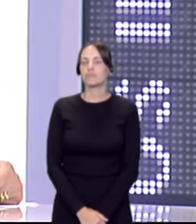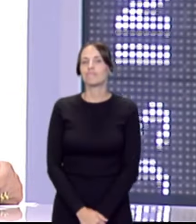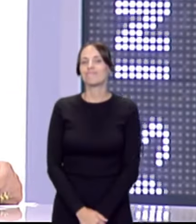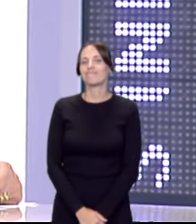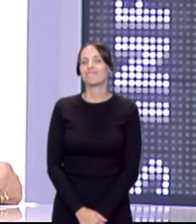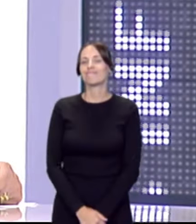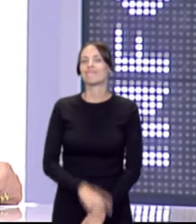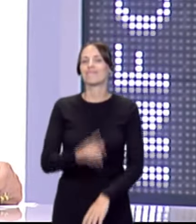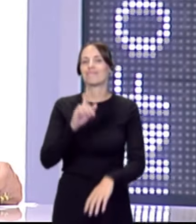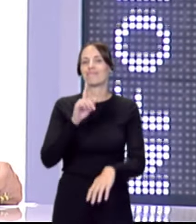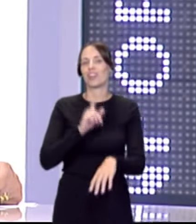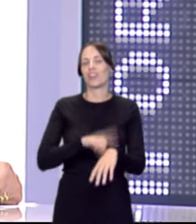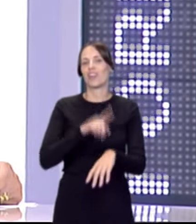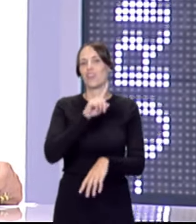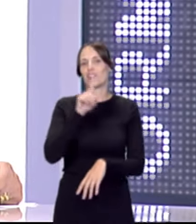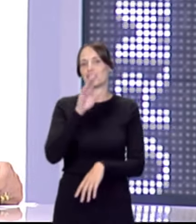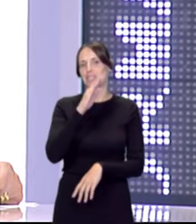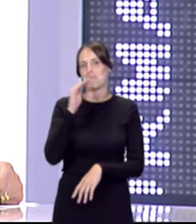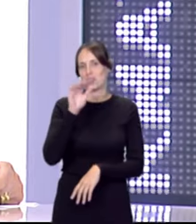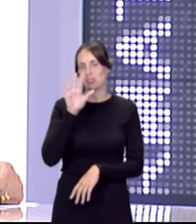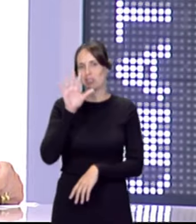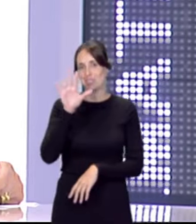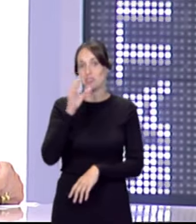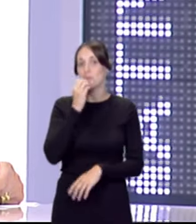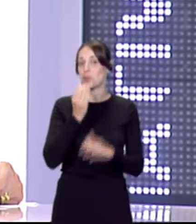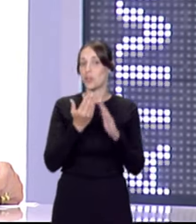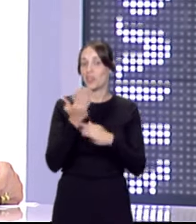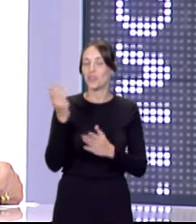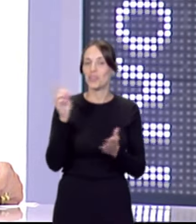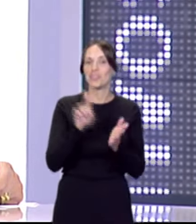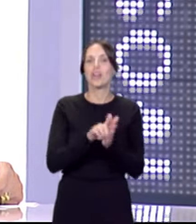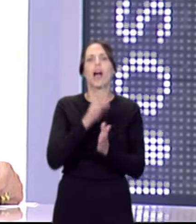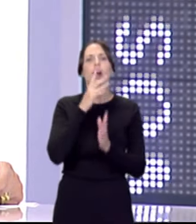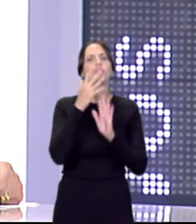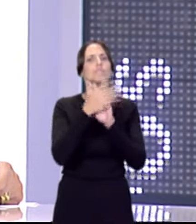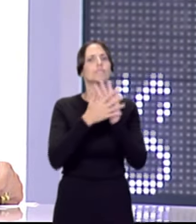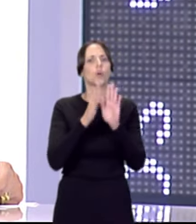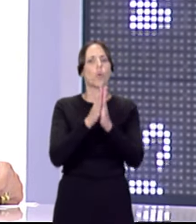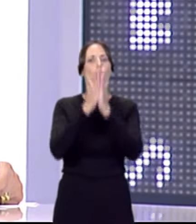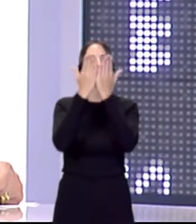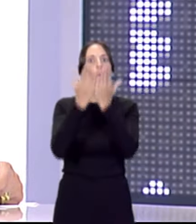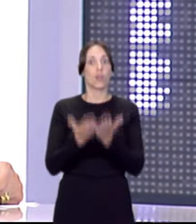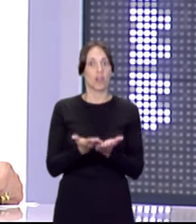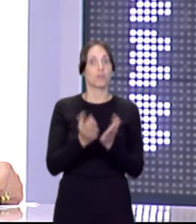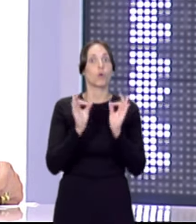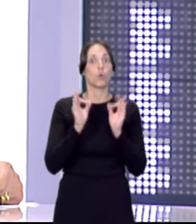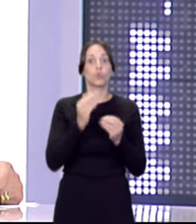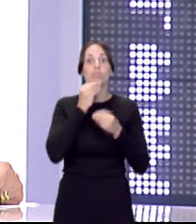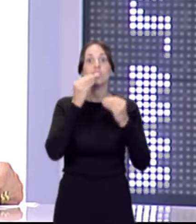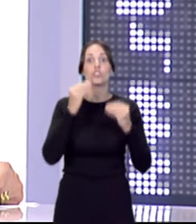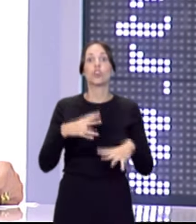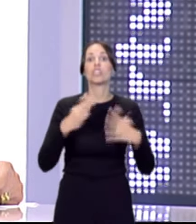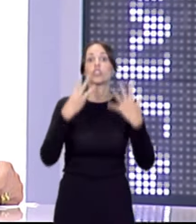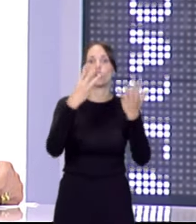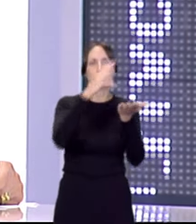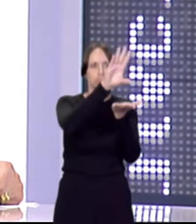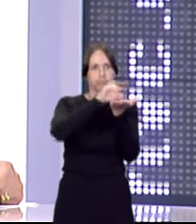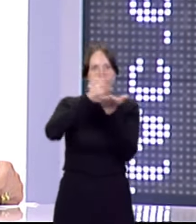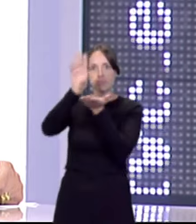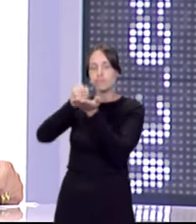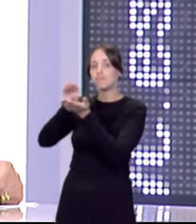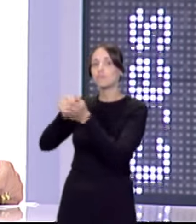Ya a las 10 y 52 minutos de la mañana. Buenos días, Canarias, de nuevo. Vamos a hablar ahora de un libro que recoge 8 historias reales protagonizadas